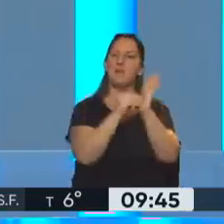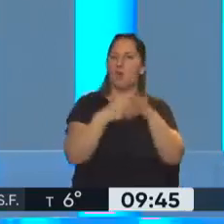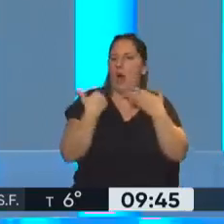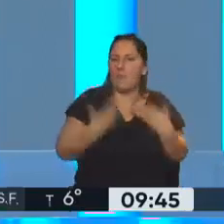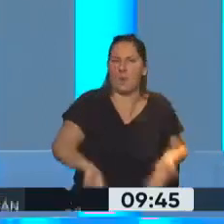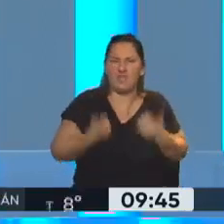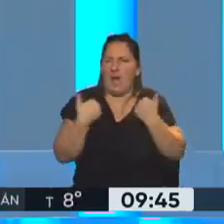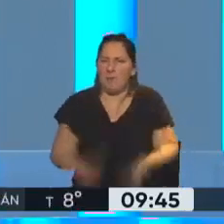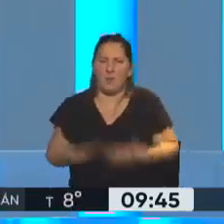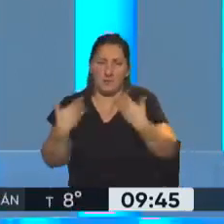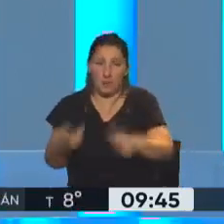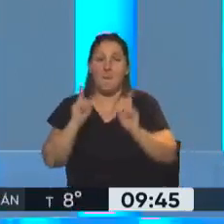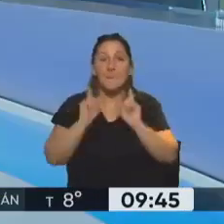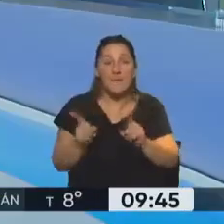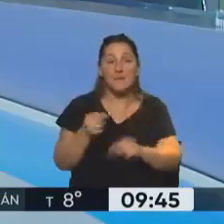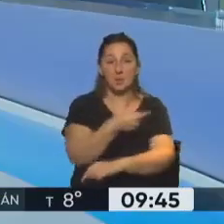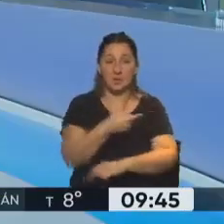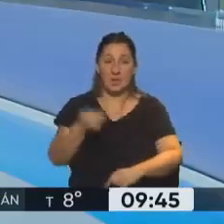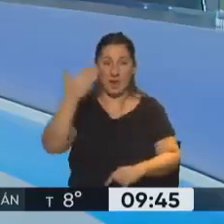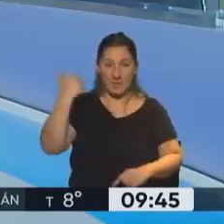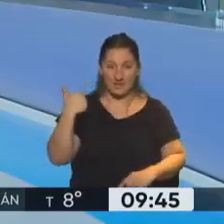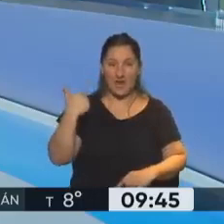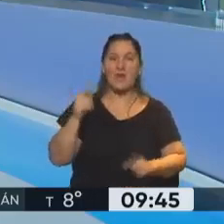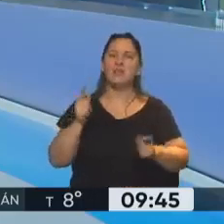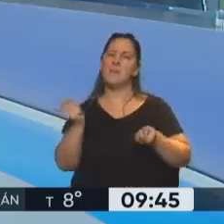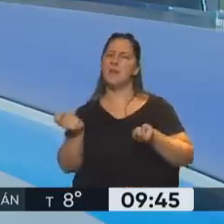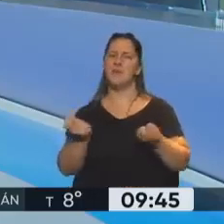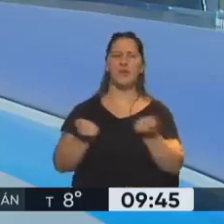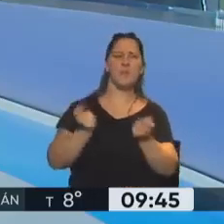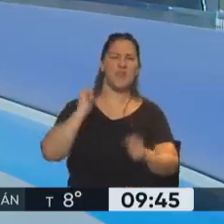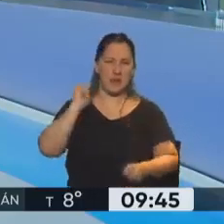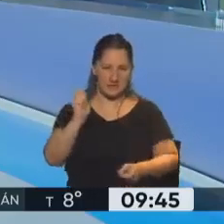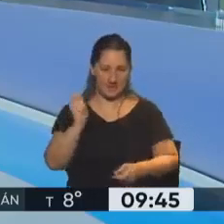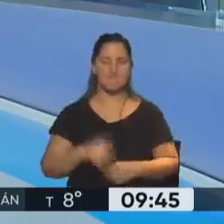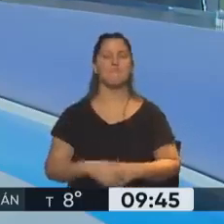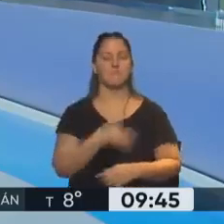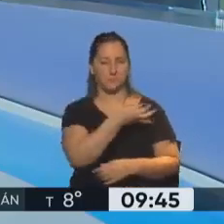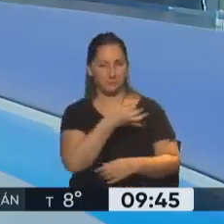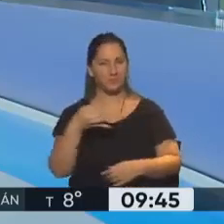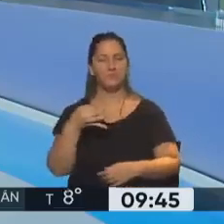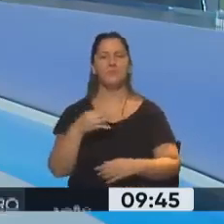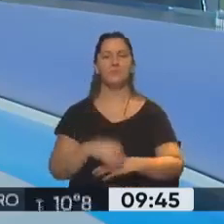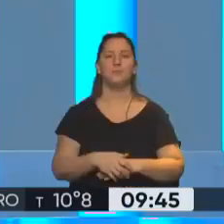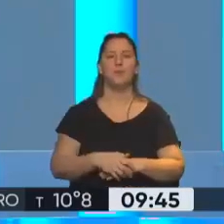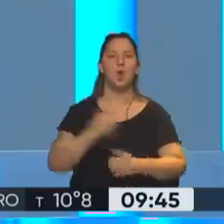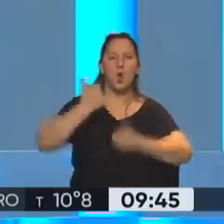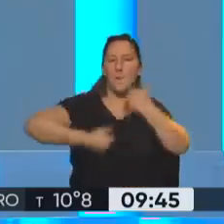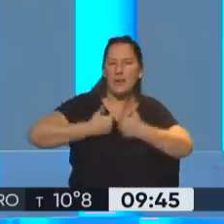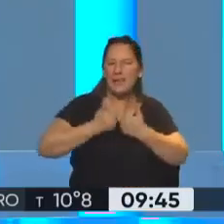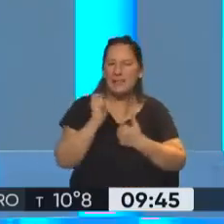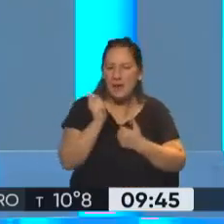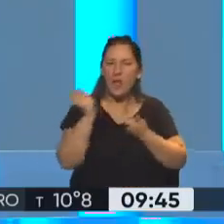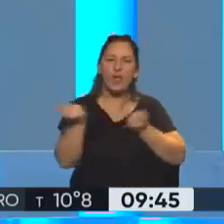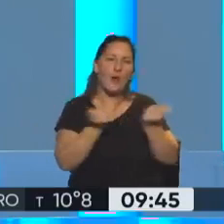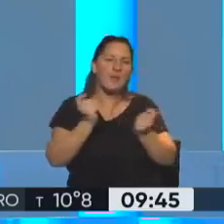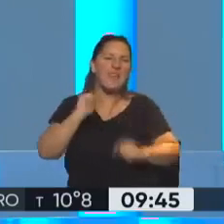es lo que dijo que pasó la semana a base de precios y posición dominante justamente defensa de la cope de la competencia es que